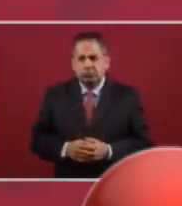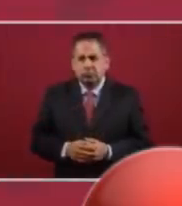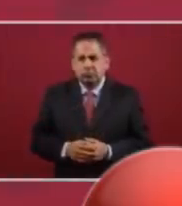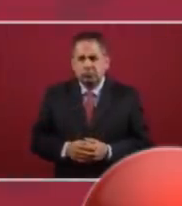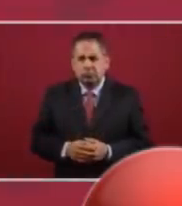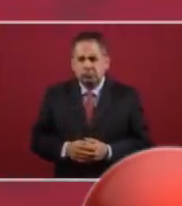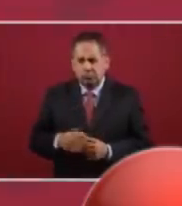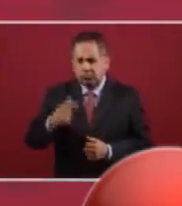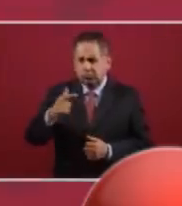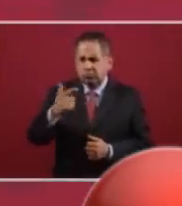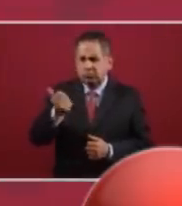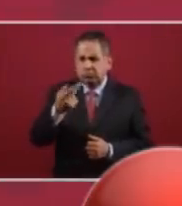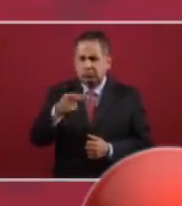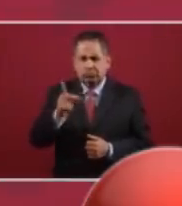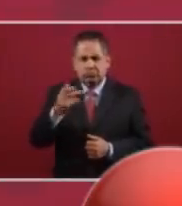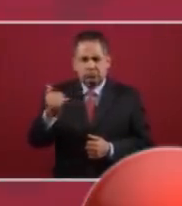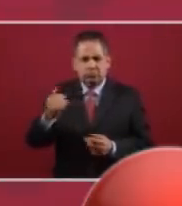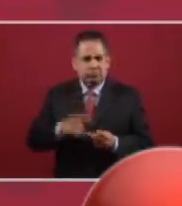Gandhi,